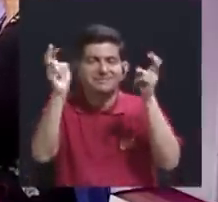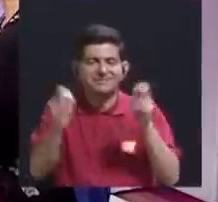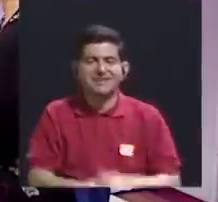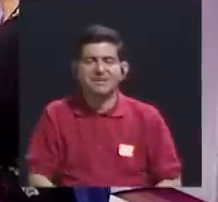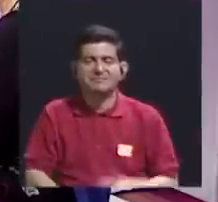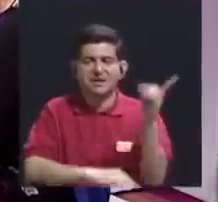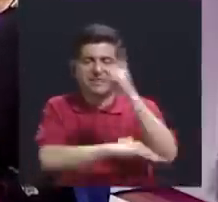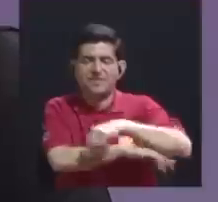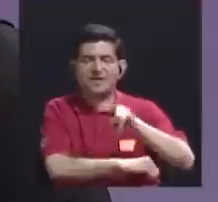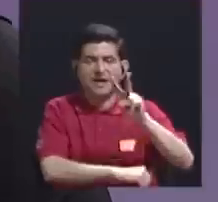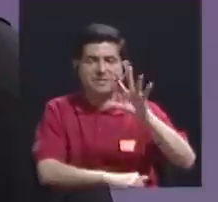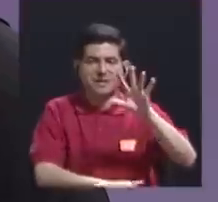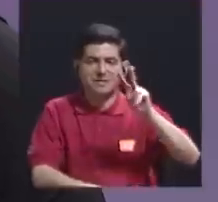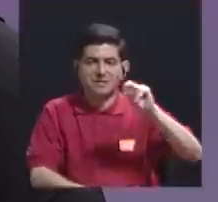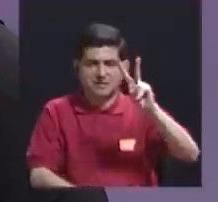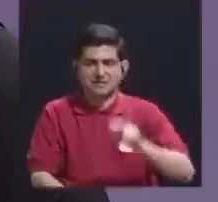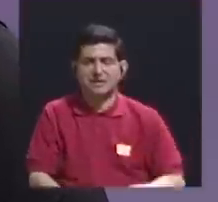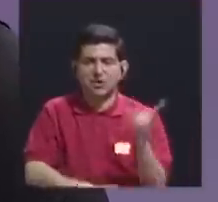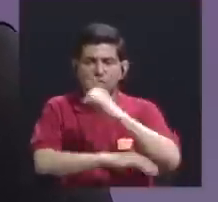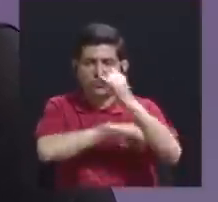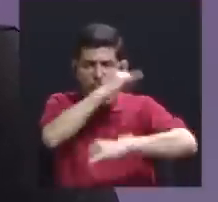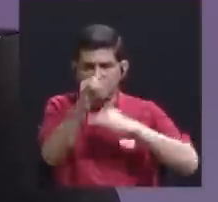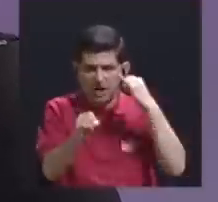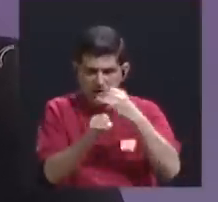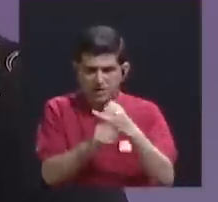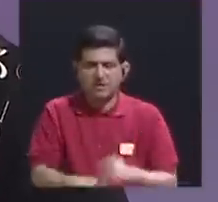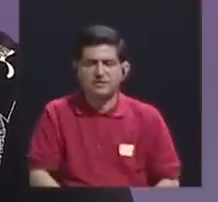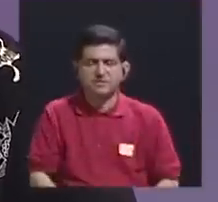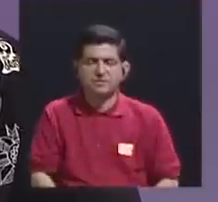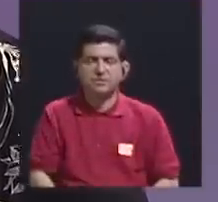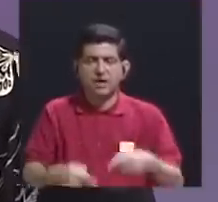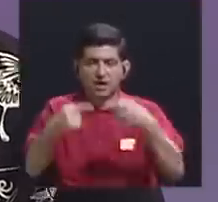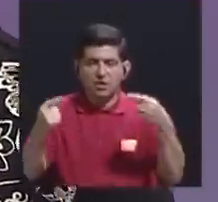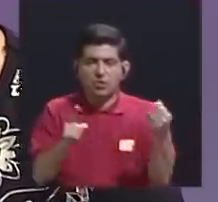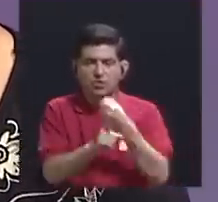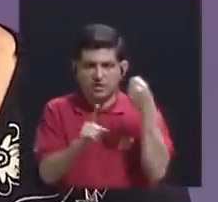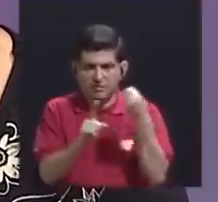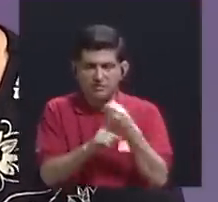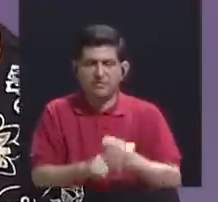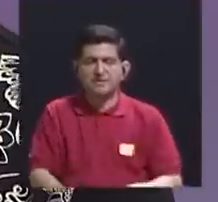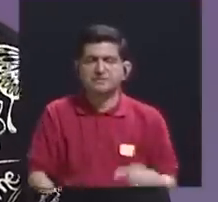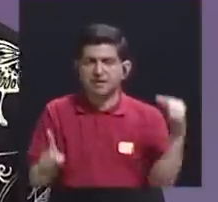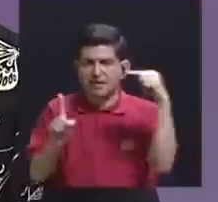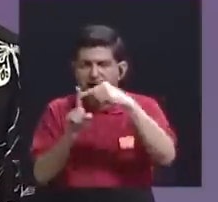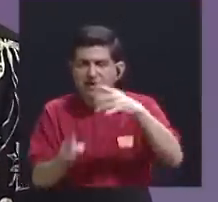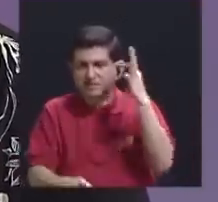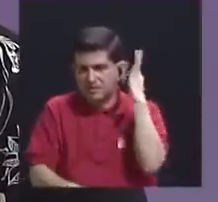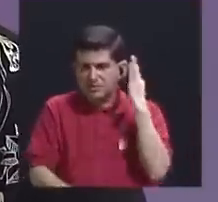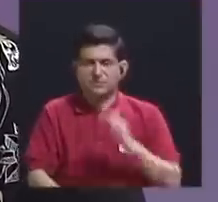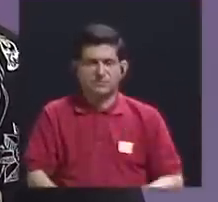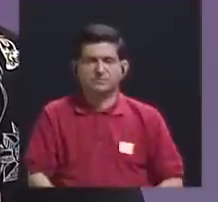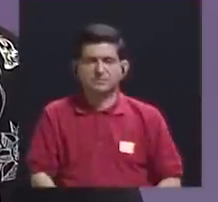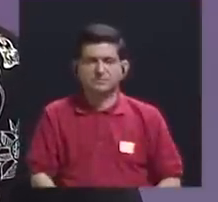día 25 de noviembre es el día internacional de contra la violencia hacia las mujeres